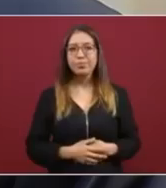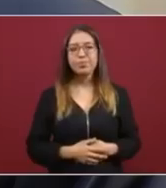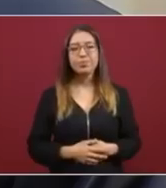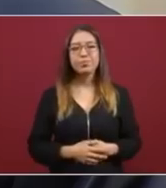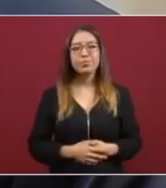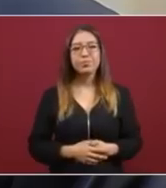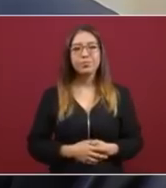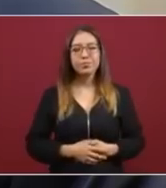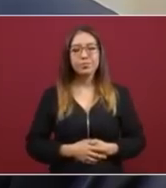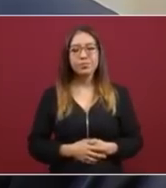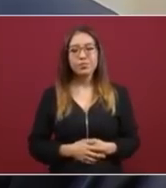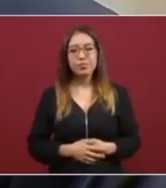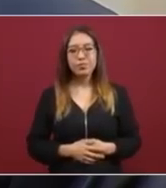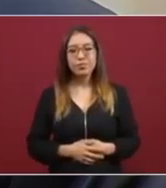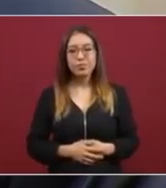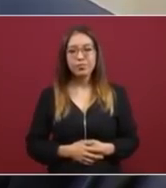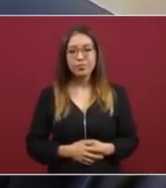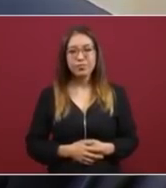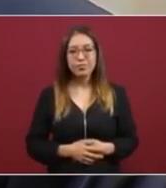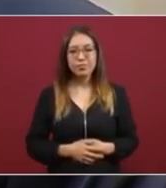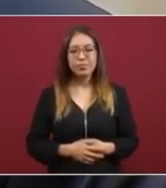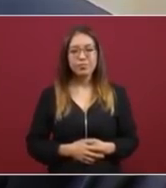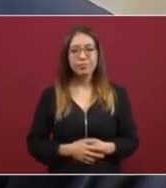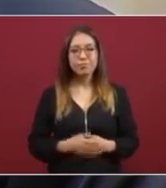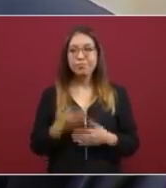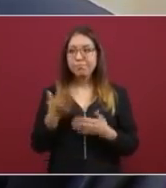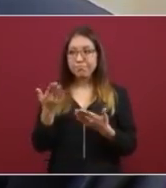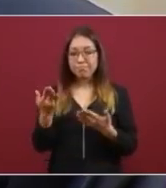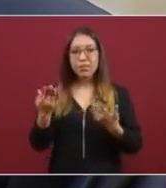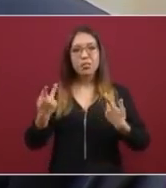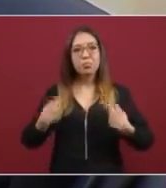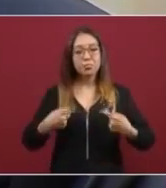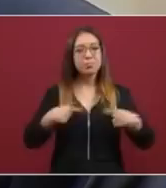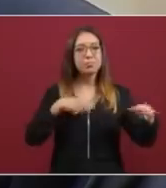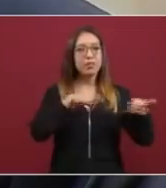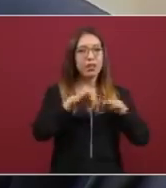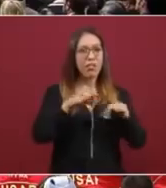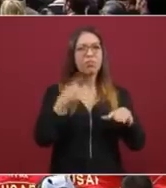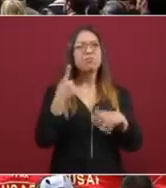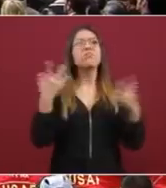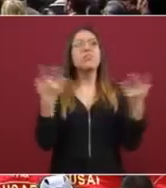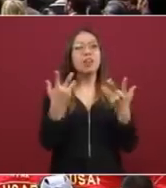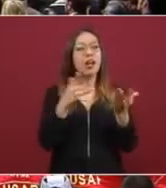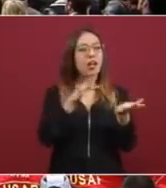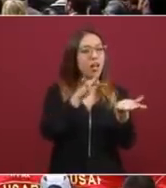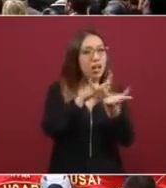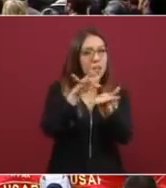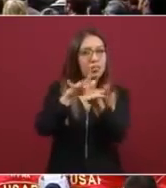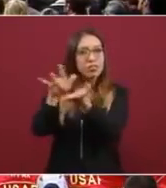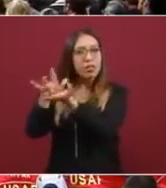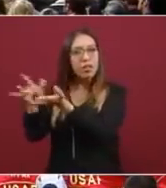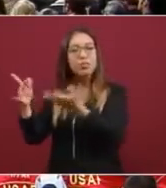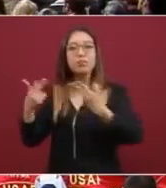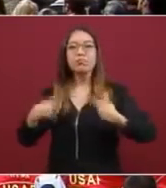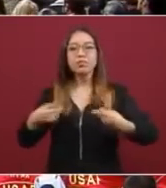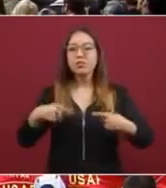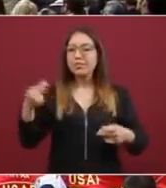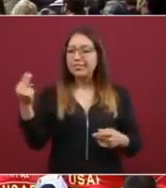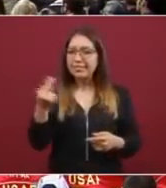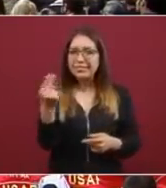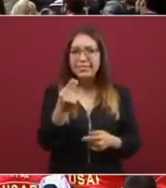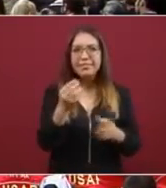Esto que hacen los voluntarios de apoyar a damnificados,